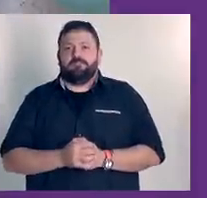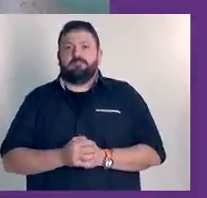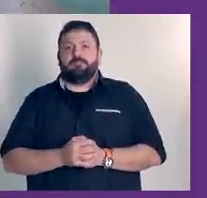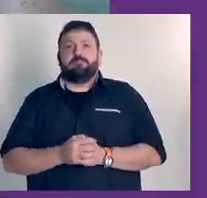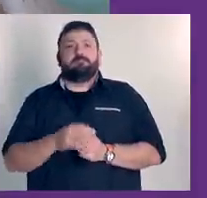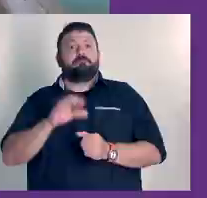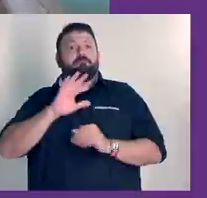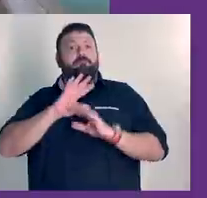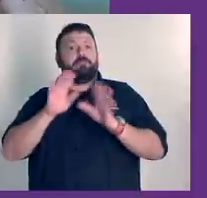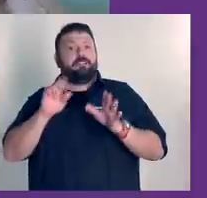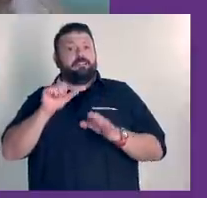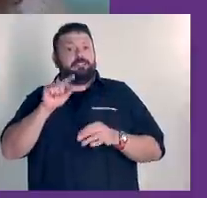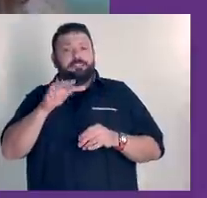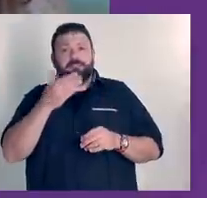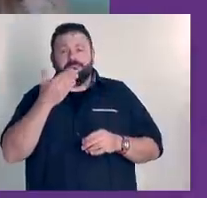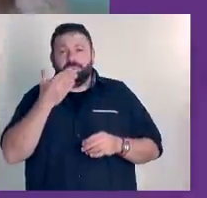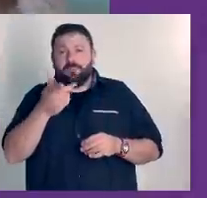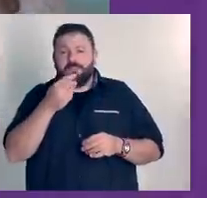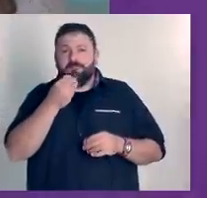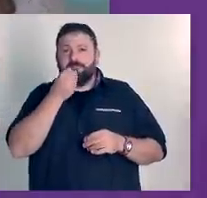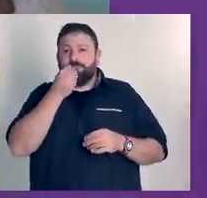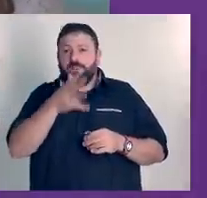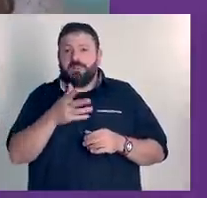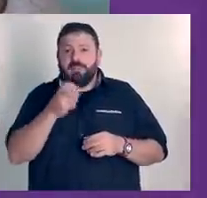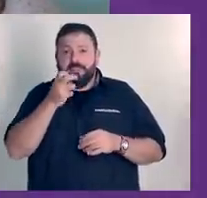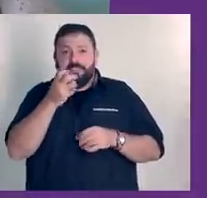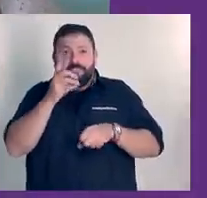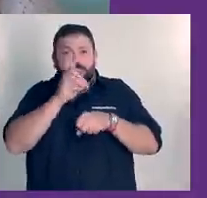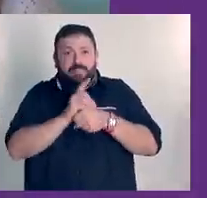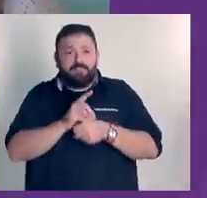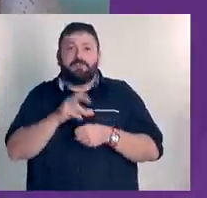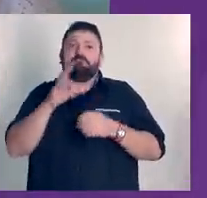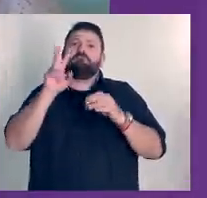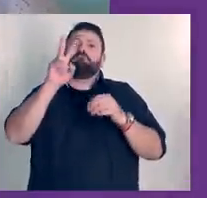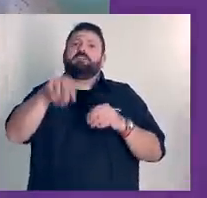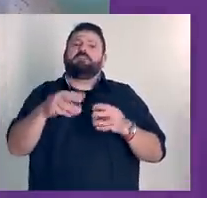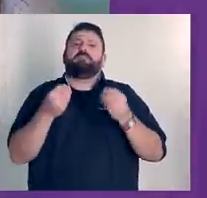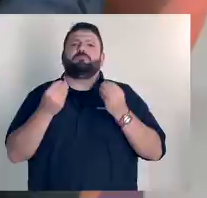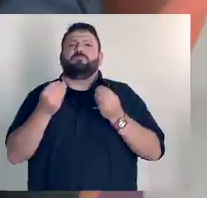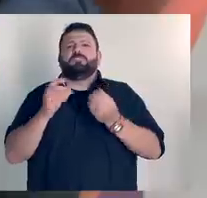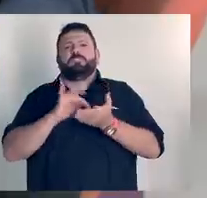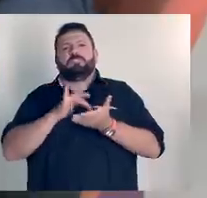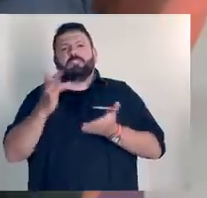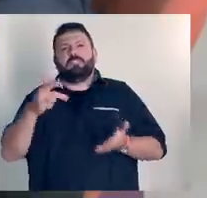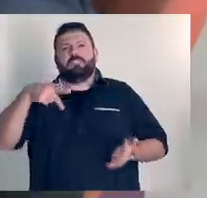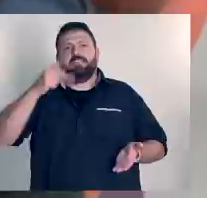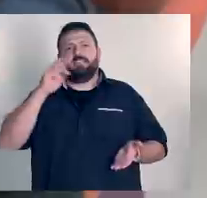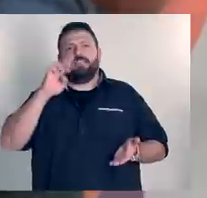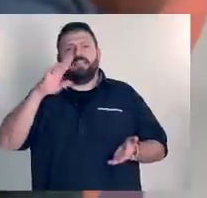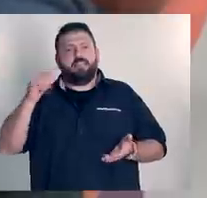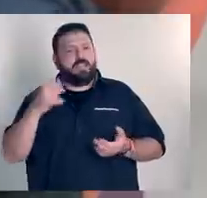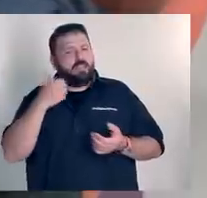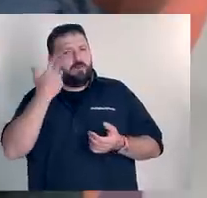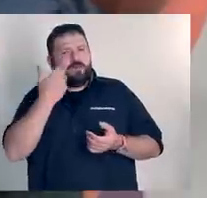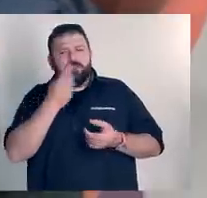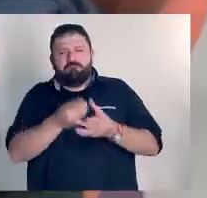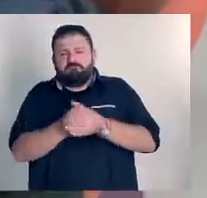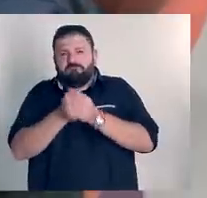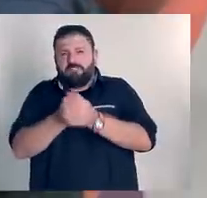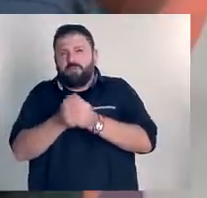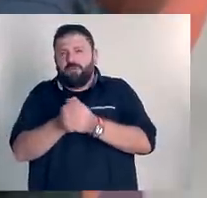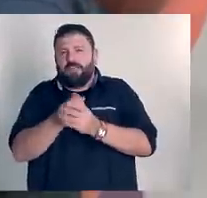Así Super. Que bueno, esos son mis lanzamientos de hoy, chicos. Súper bien, pues muchísimas gracias. Gracias, Kenia, qué gusto saludarte una vez más aquí en Mundo Morado.